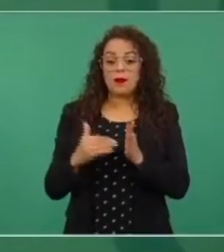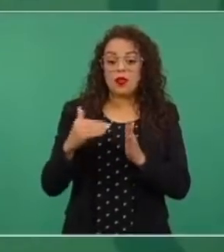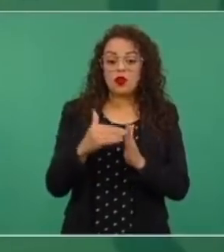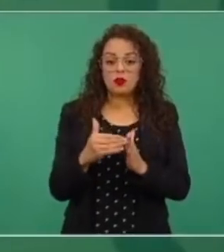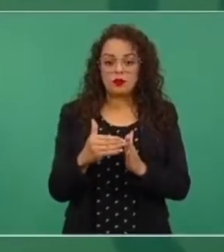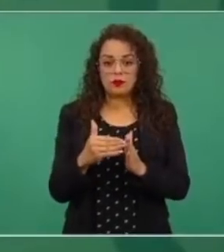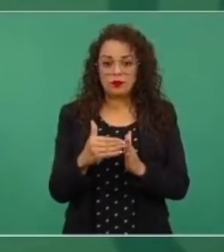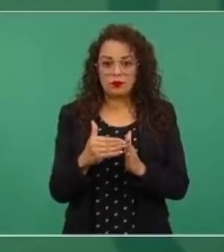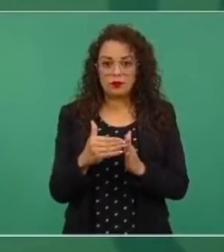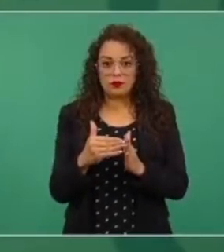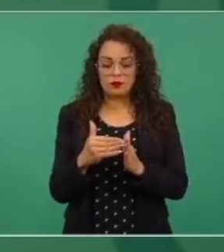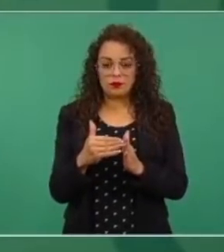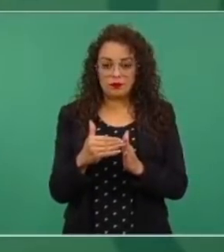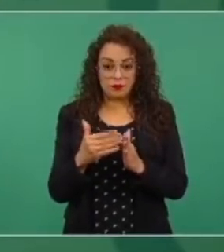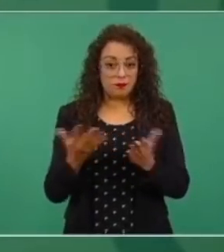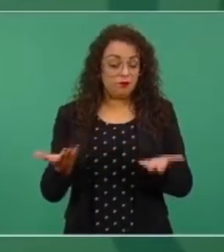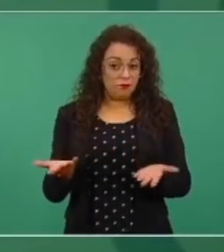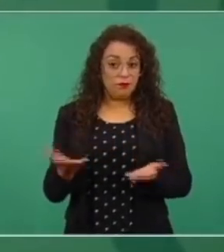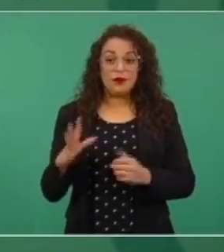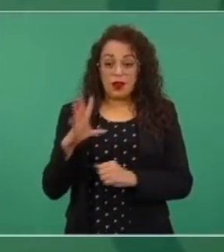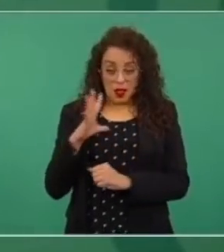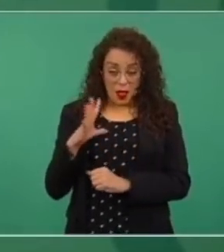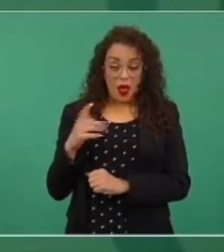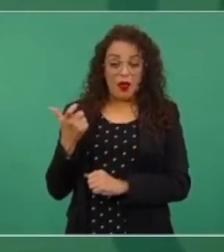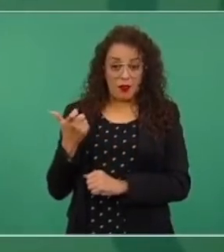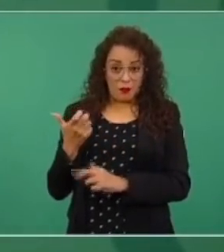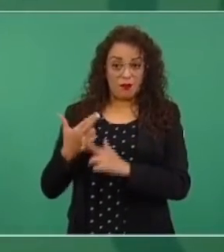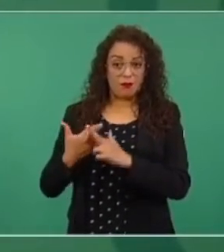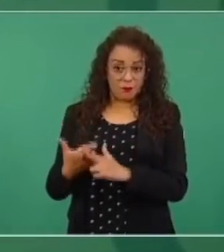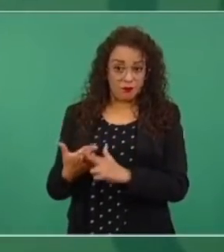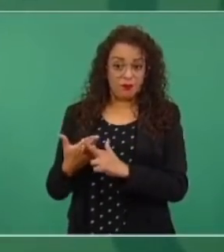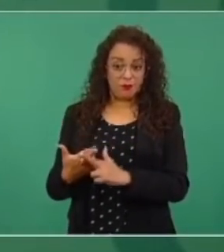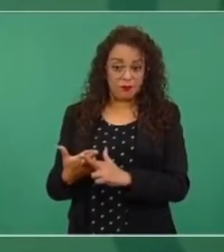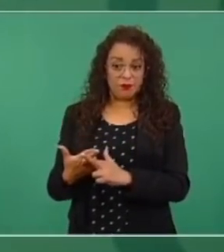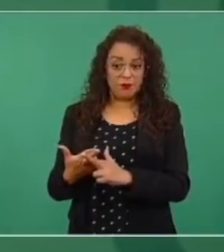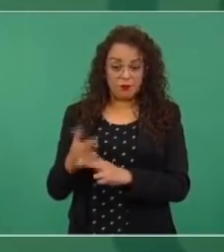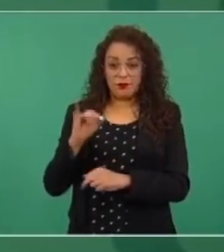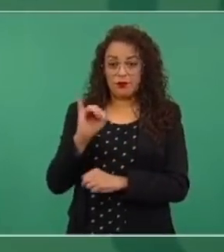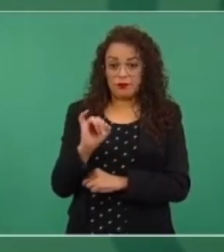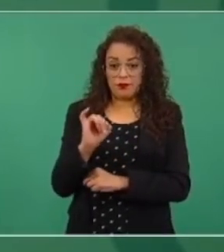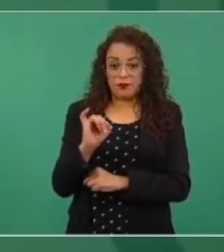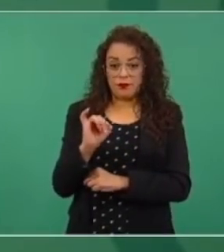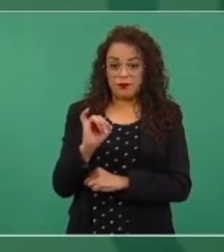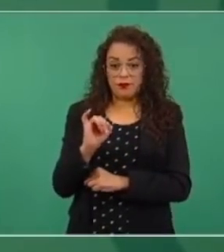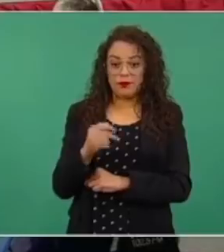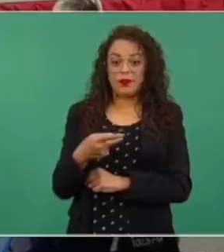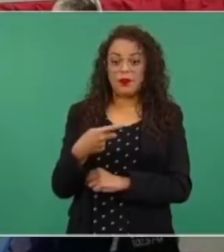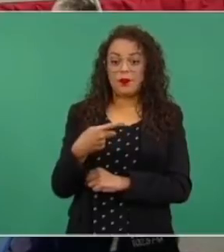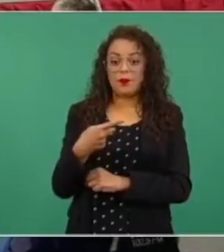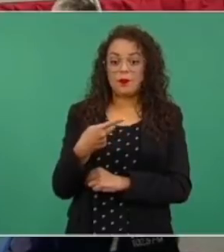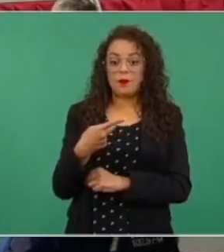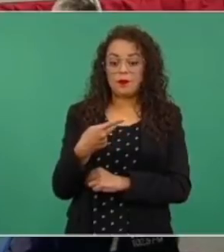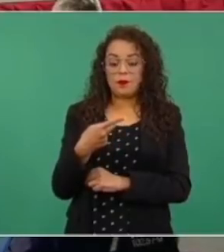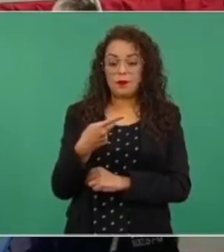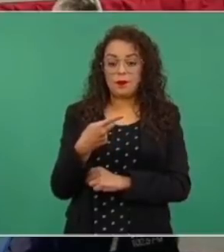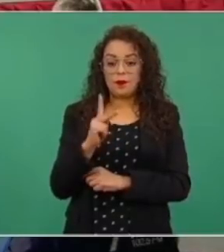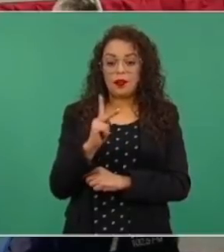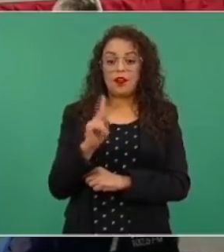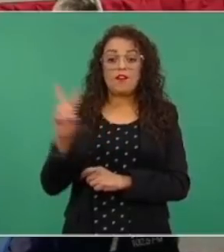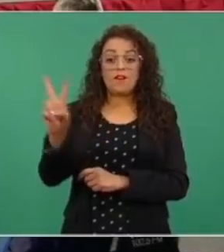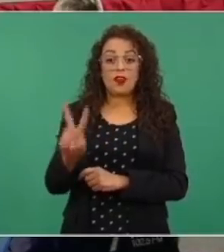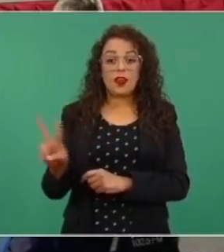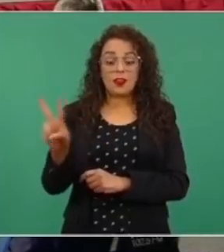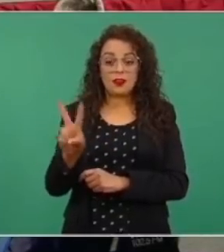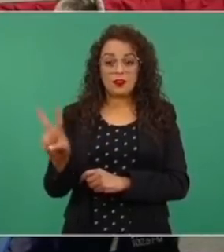O sea, tienen presupuesto, pero pasado mañana vemos. Sí, de hecho sigue pendiente. No les